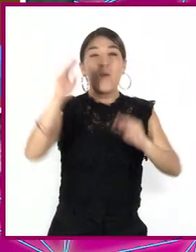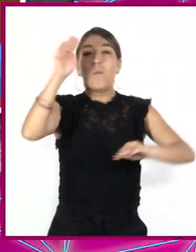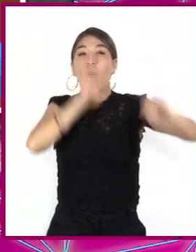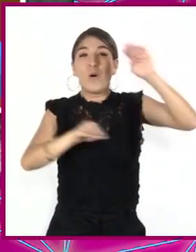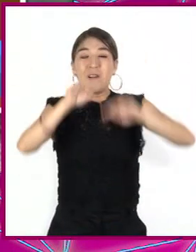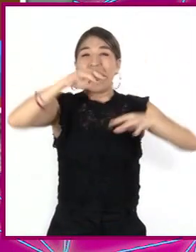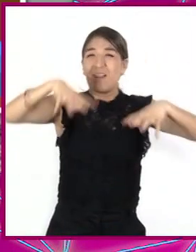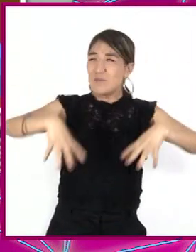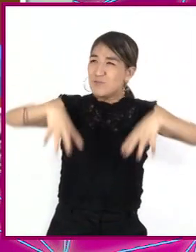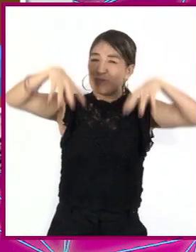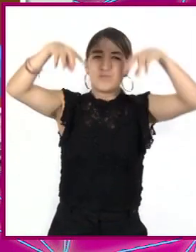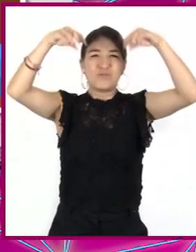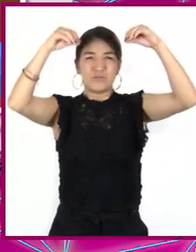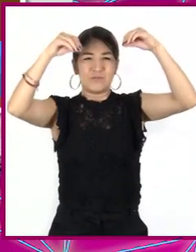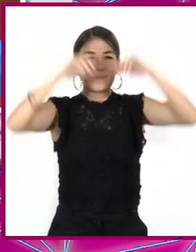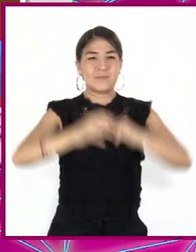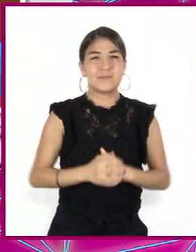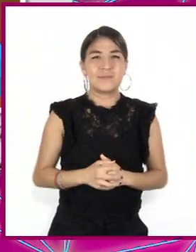altas.